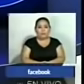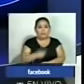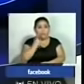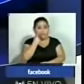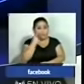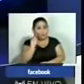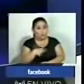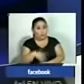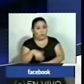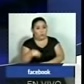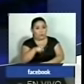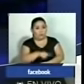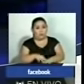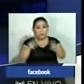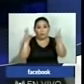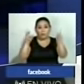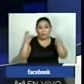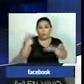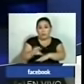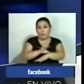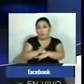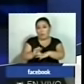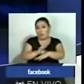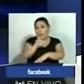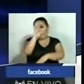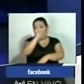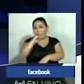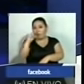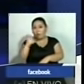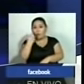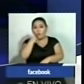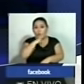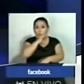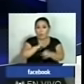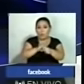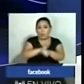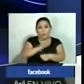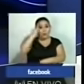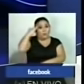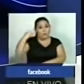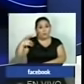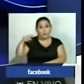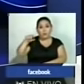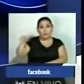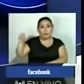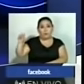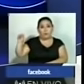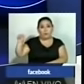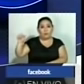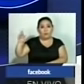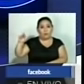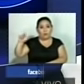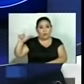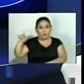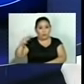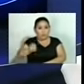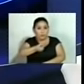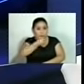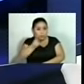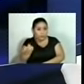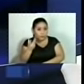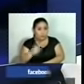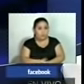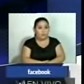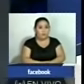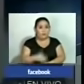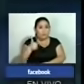Alarmante sigue siendo la situación en Ecuador con respecto al COVID-19. La periodista Marilyn Jaramillo nos tiene una actualización. Adelante. Buenas